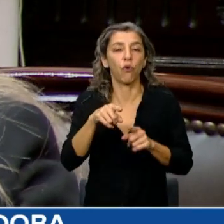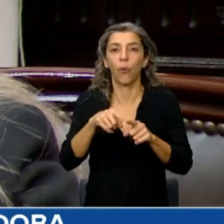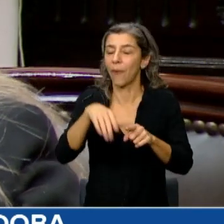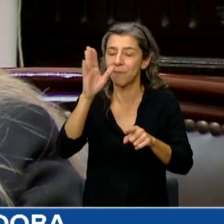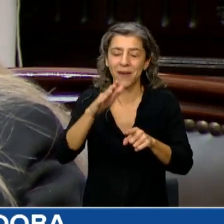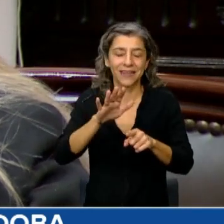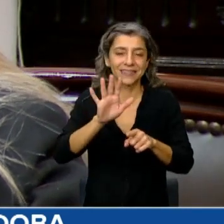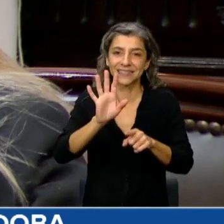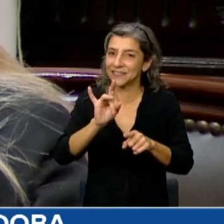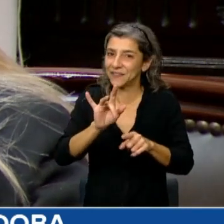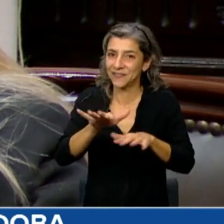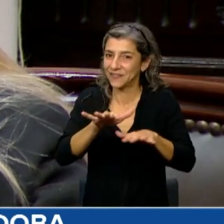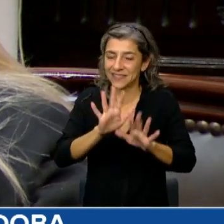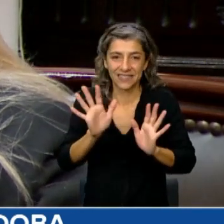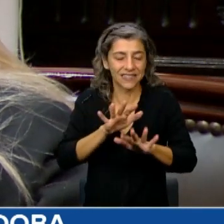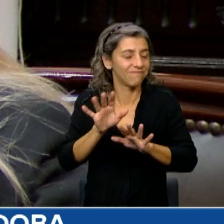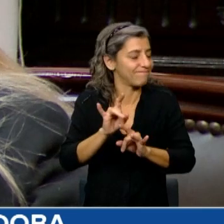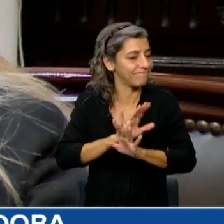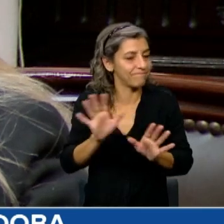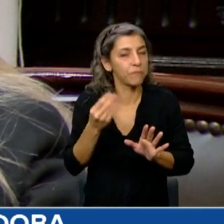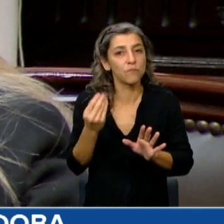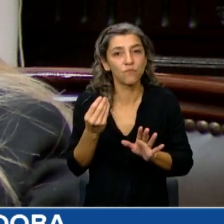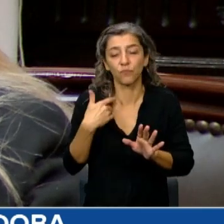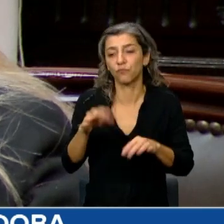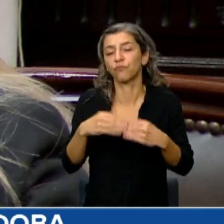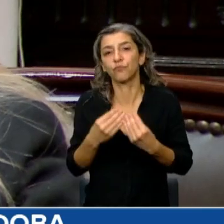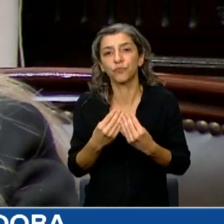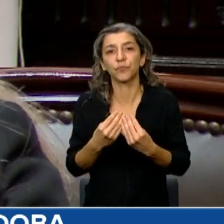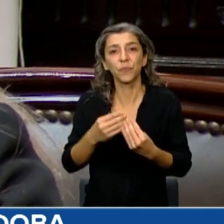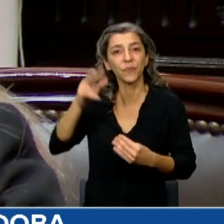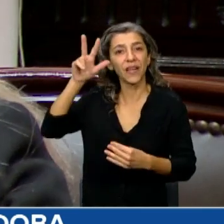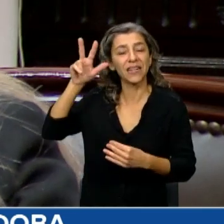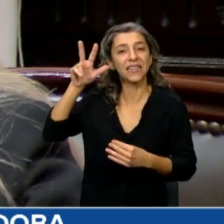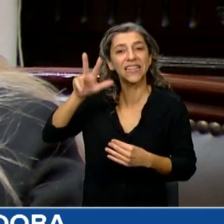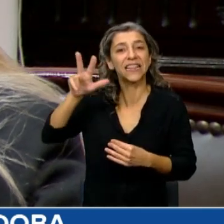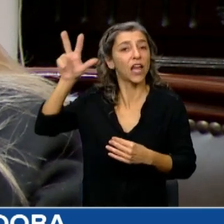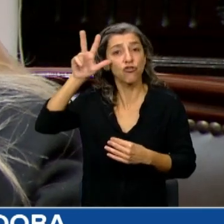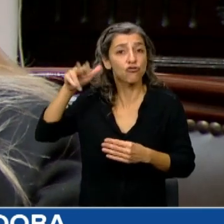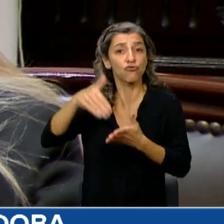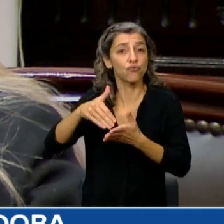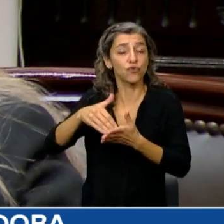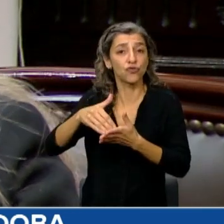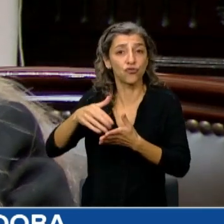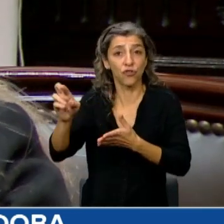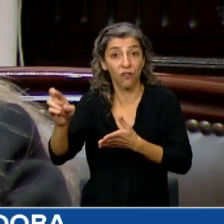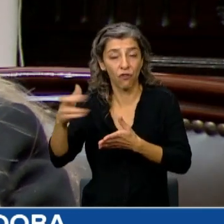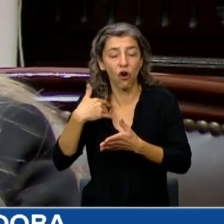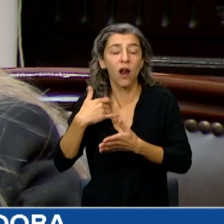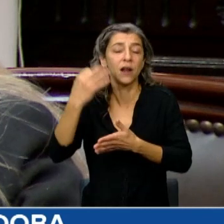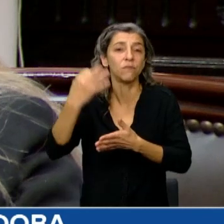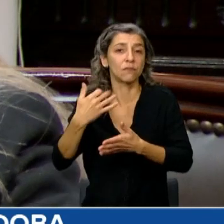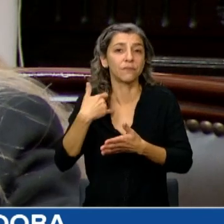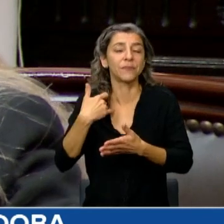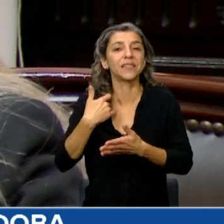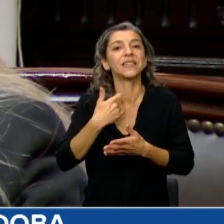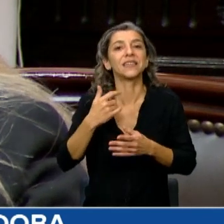más afectada. De los aproximadamente 38 millones de dólares que informa el ENOSA, 50 millones corresponde a